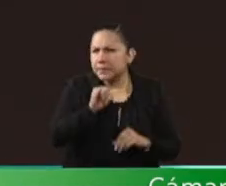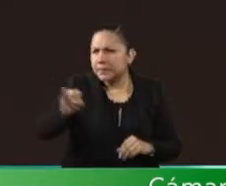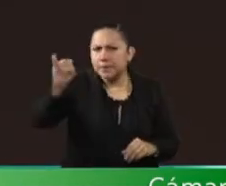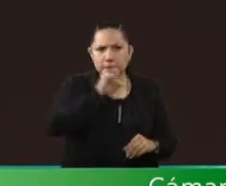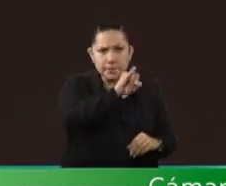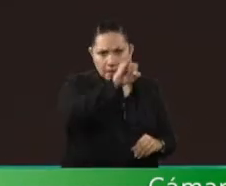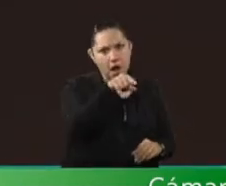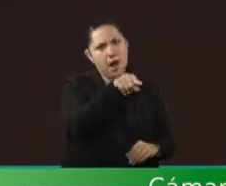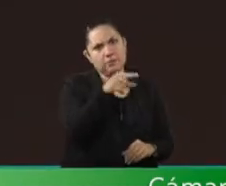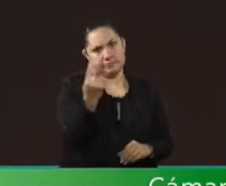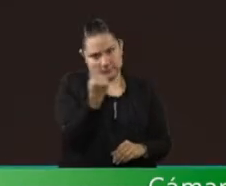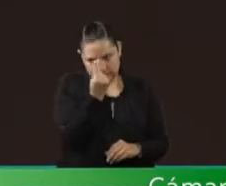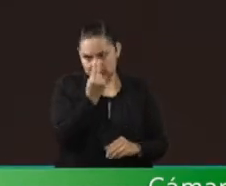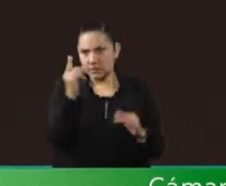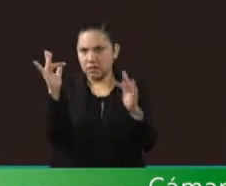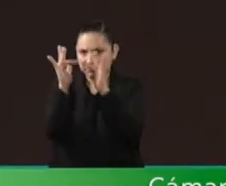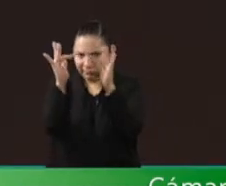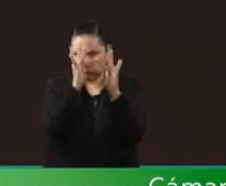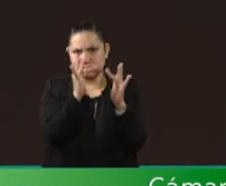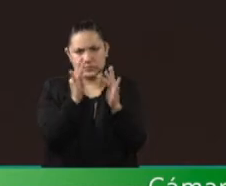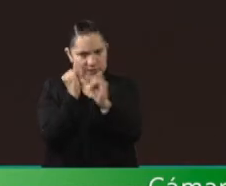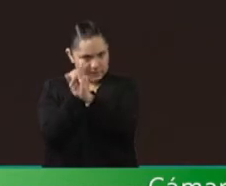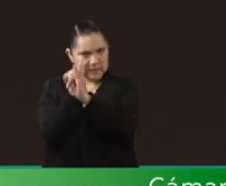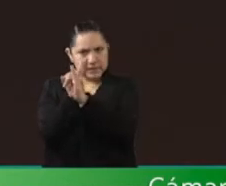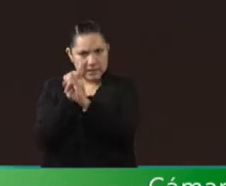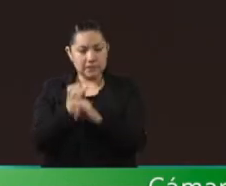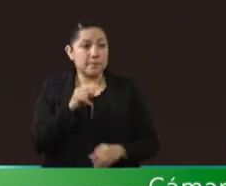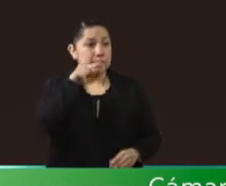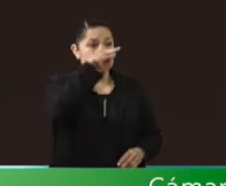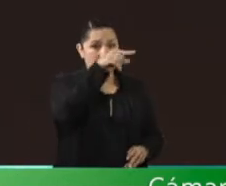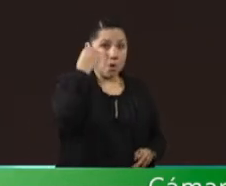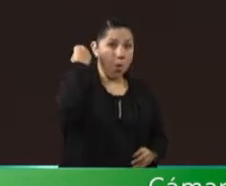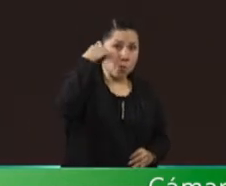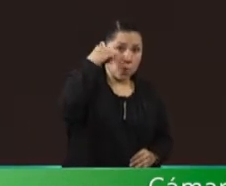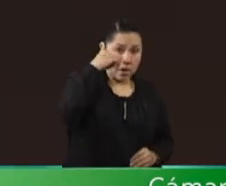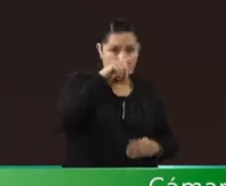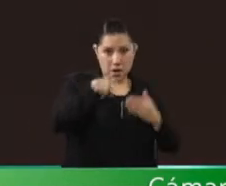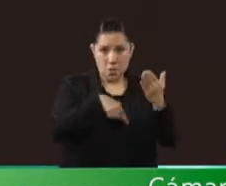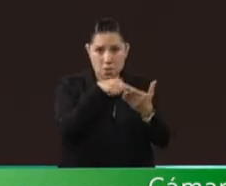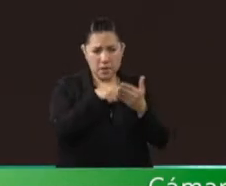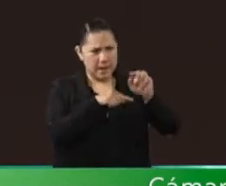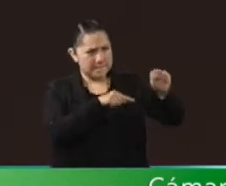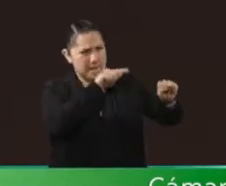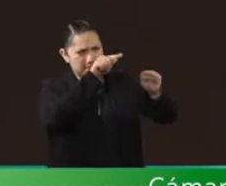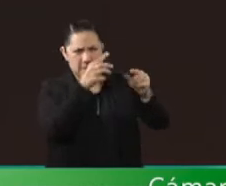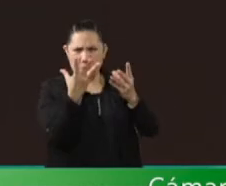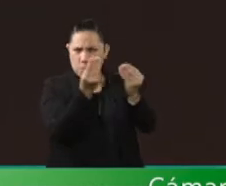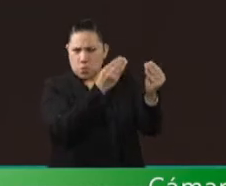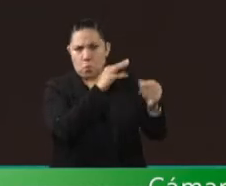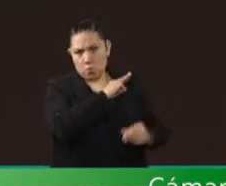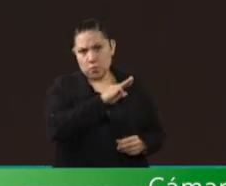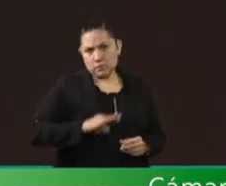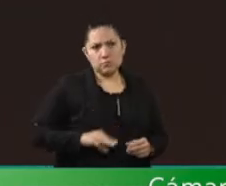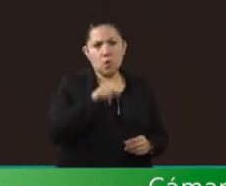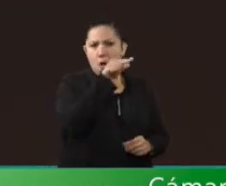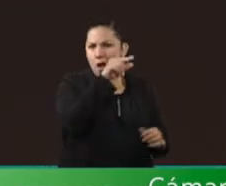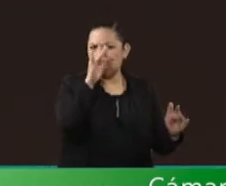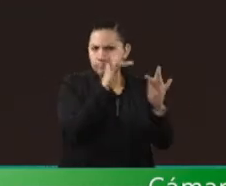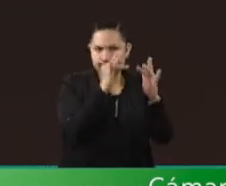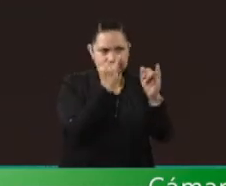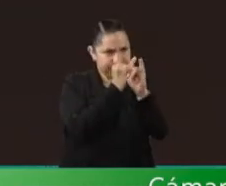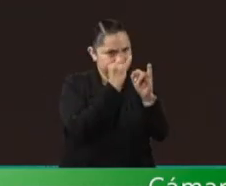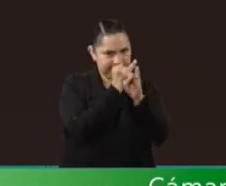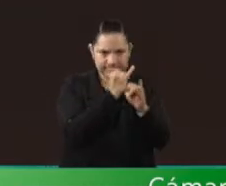de comunidades que no cuentan con este servicio o funciona de manera irregular. Para ampliar y mejorar este